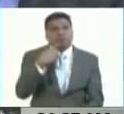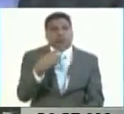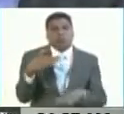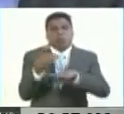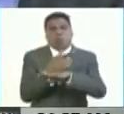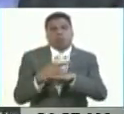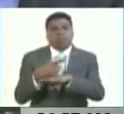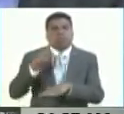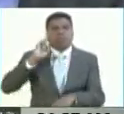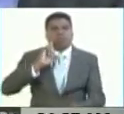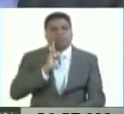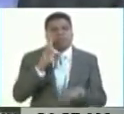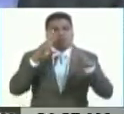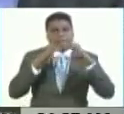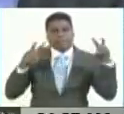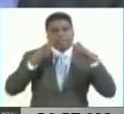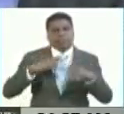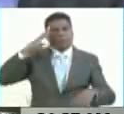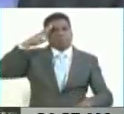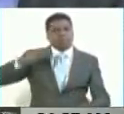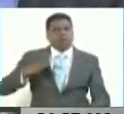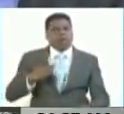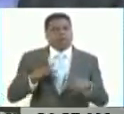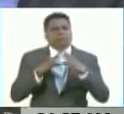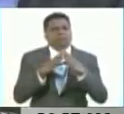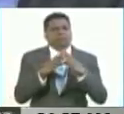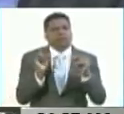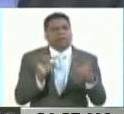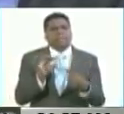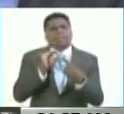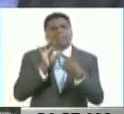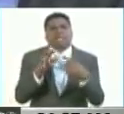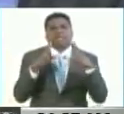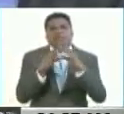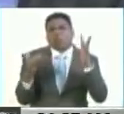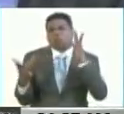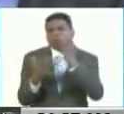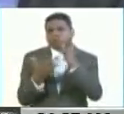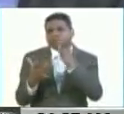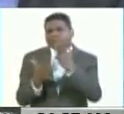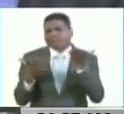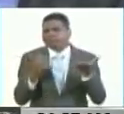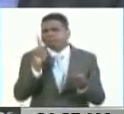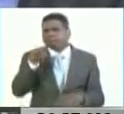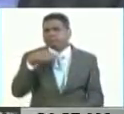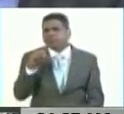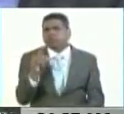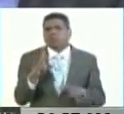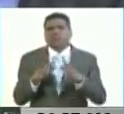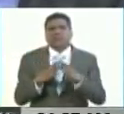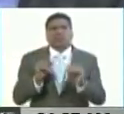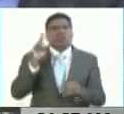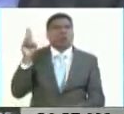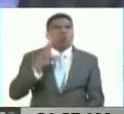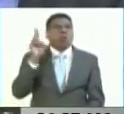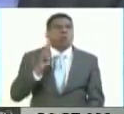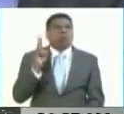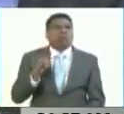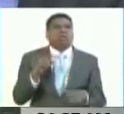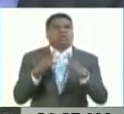bolivariano en la investigación del SEBIN y el caso particular, viéndonos a lo técnico, ¿es posible que la sobreutilización de los puntos de venta